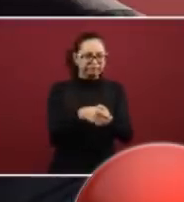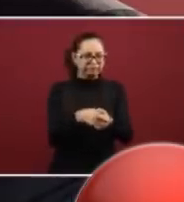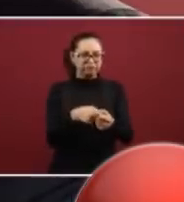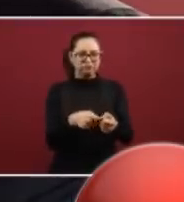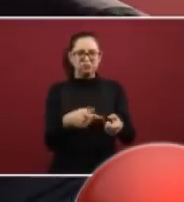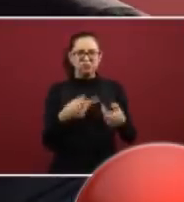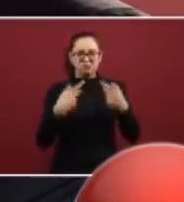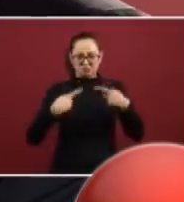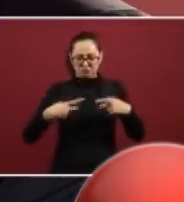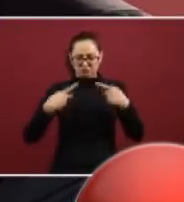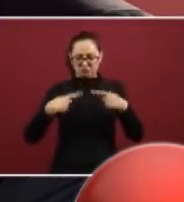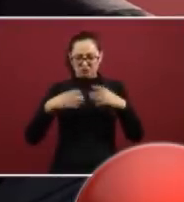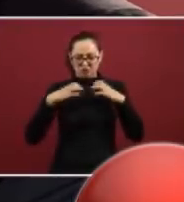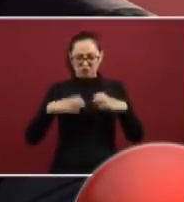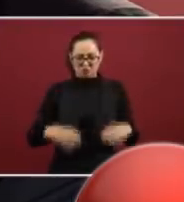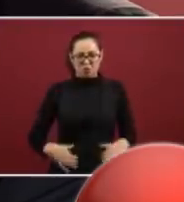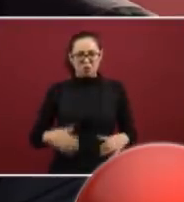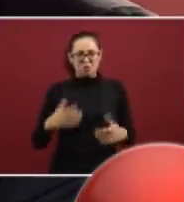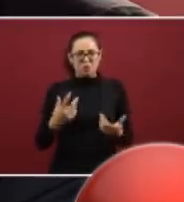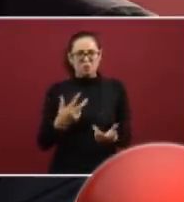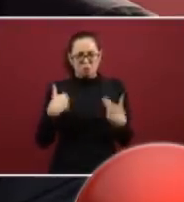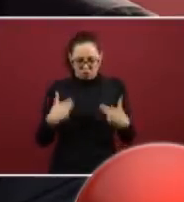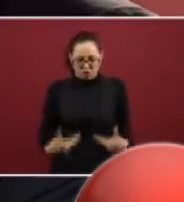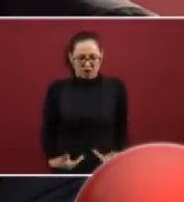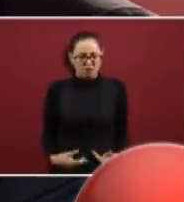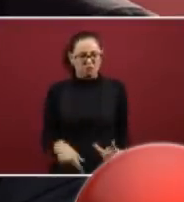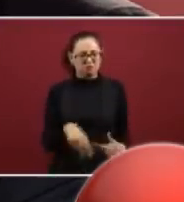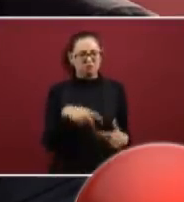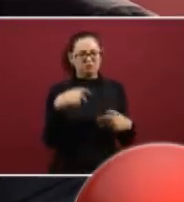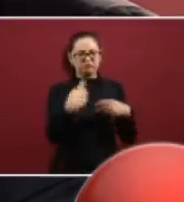cuerpos de seres humanos.